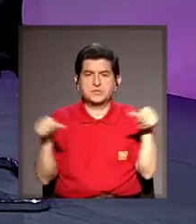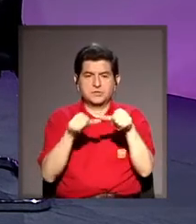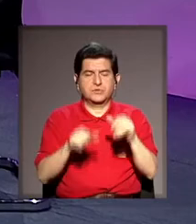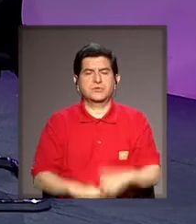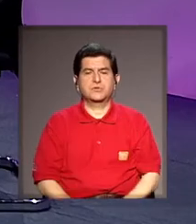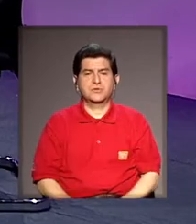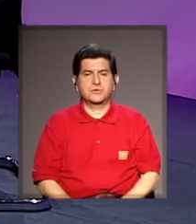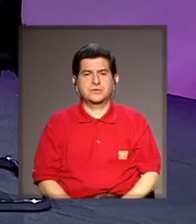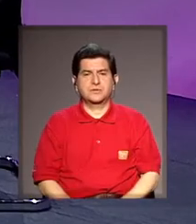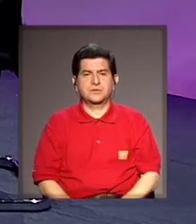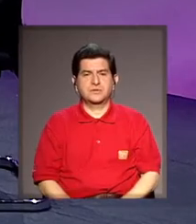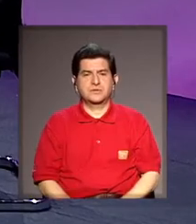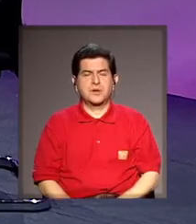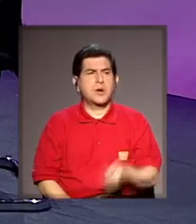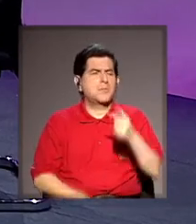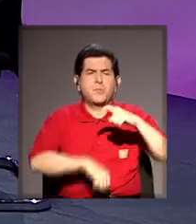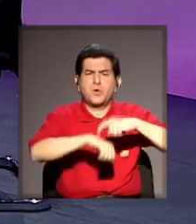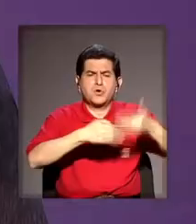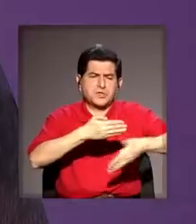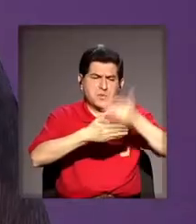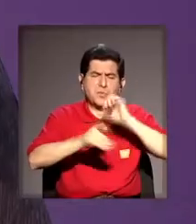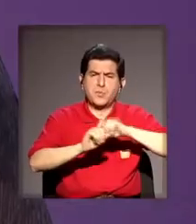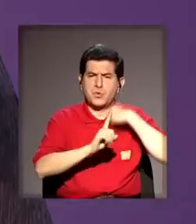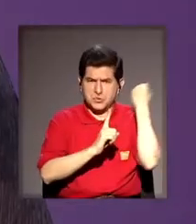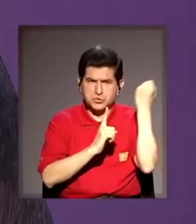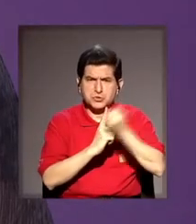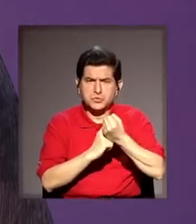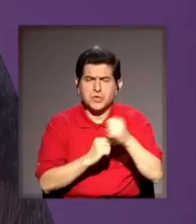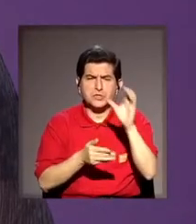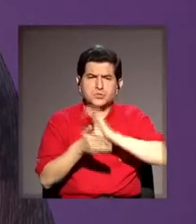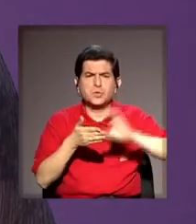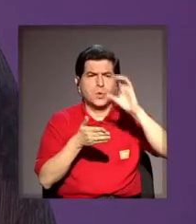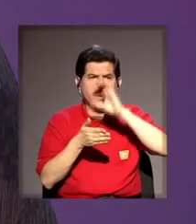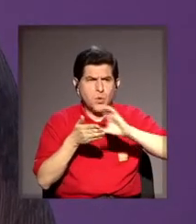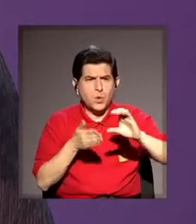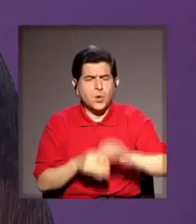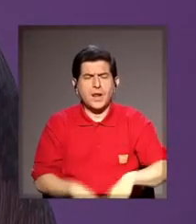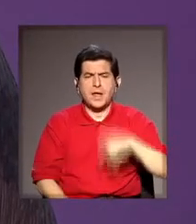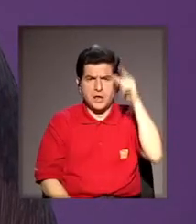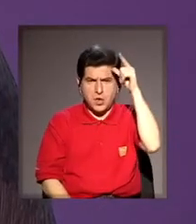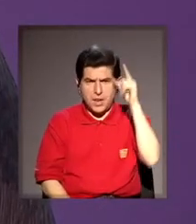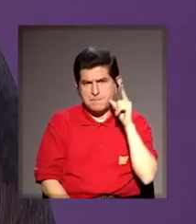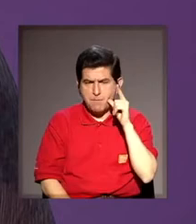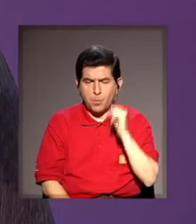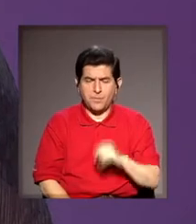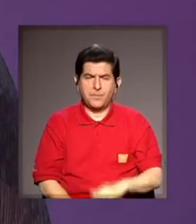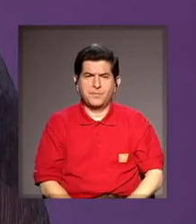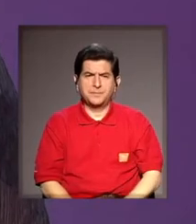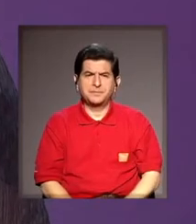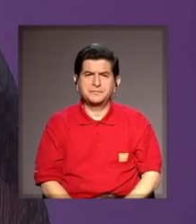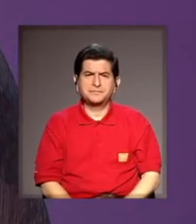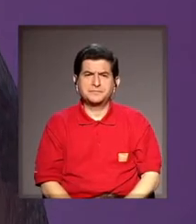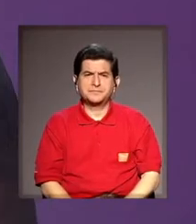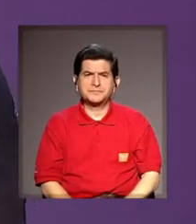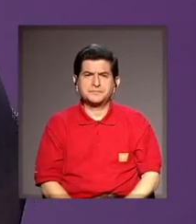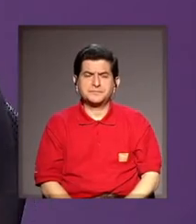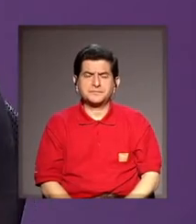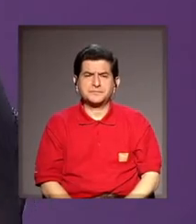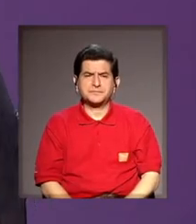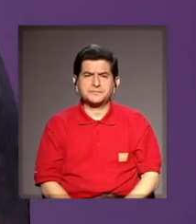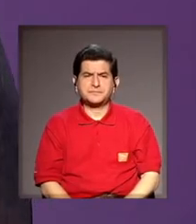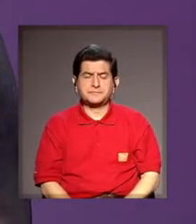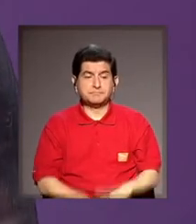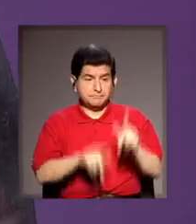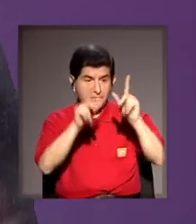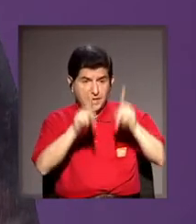hacerlo bien y tito verdad hace poco una situación en un colegio de de limón como esta